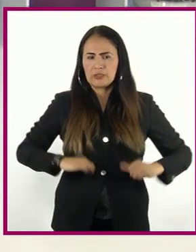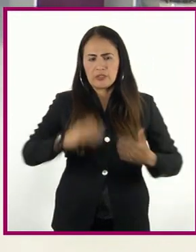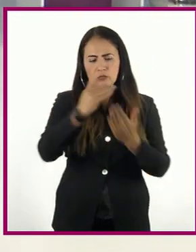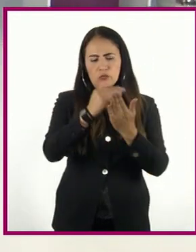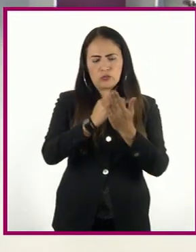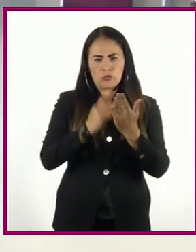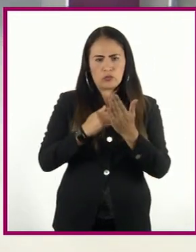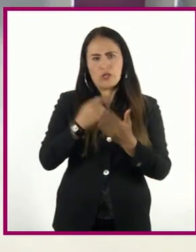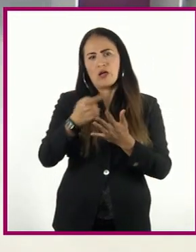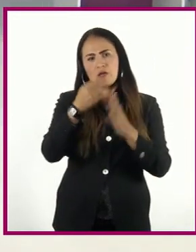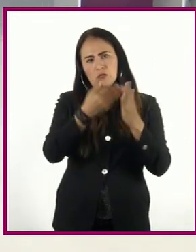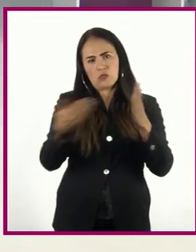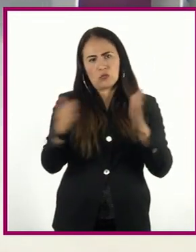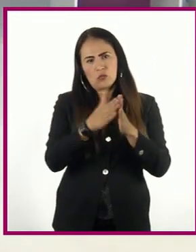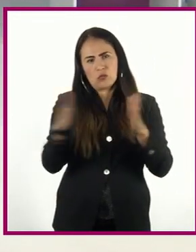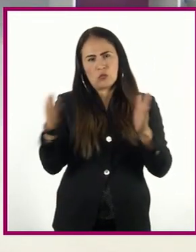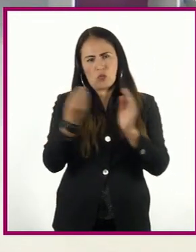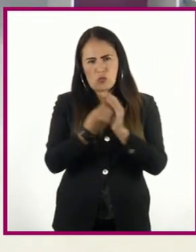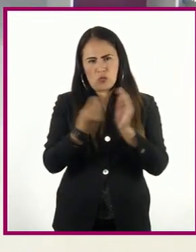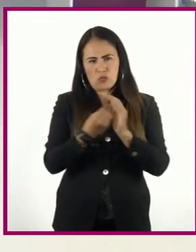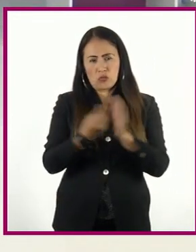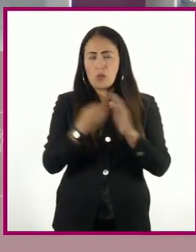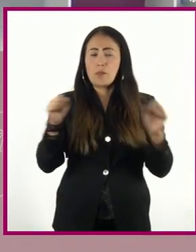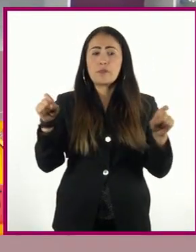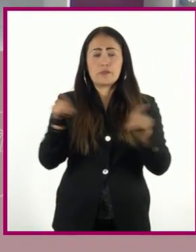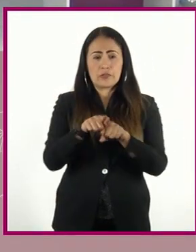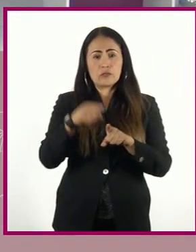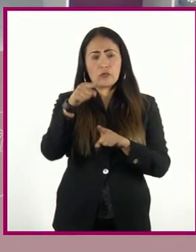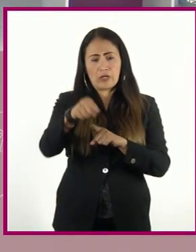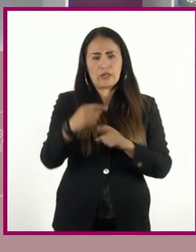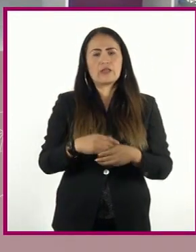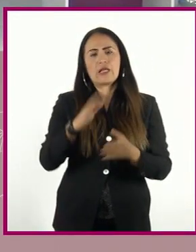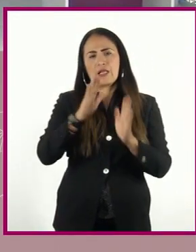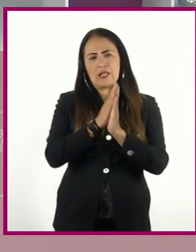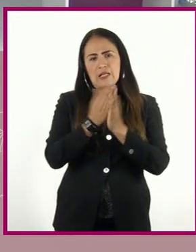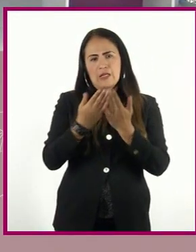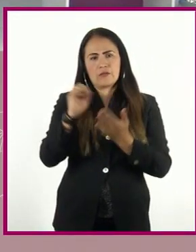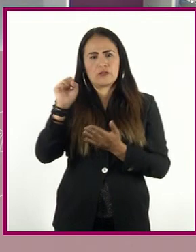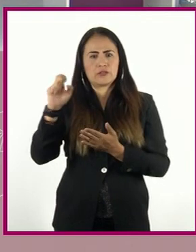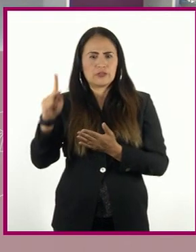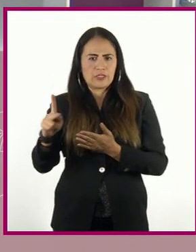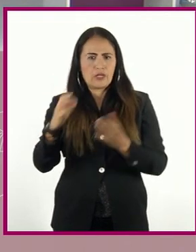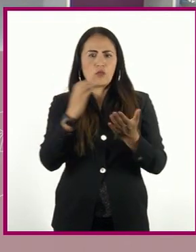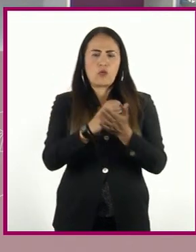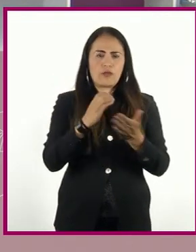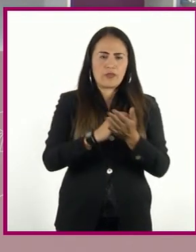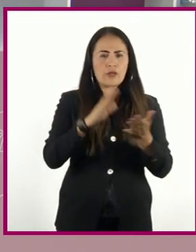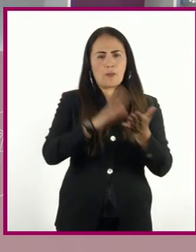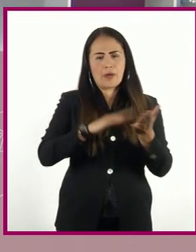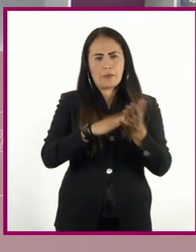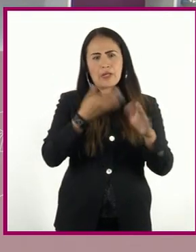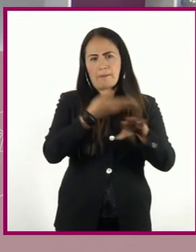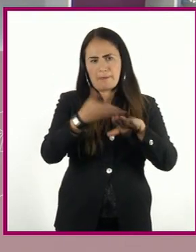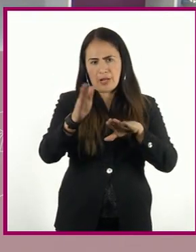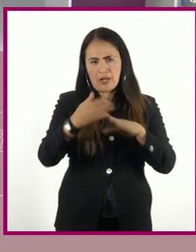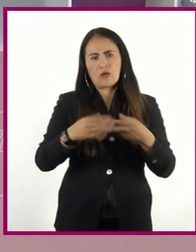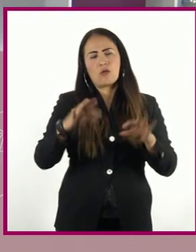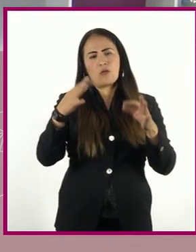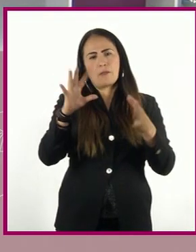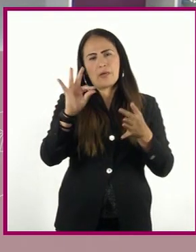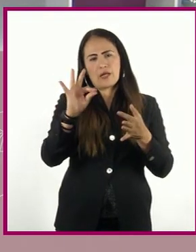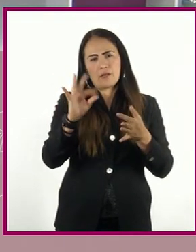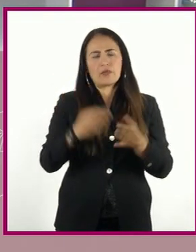a lo largo de la sesión. También les invito a tener cerca su libro de texto, cuaderno u hojas blancas,